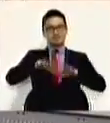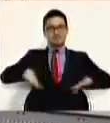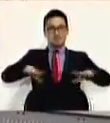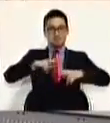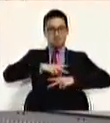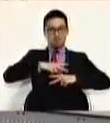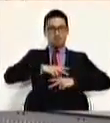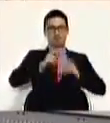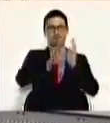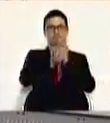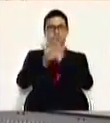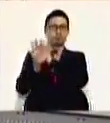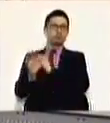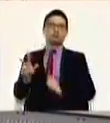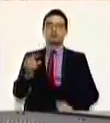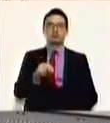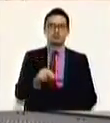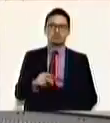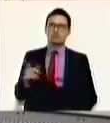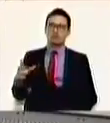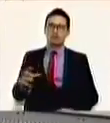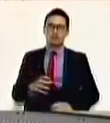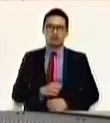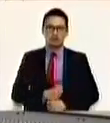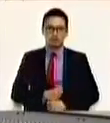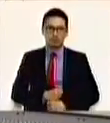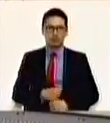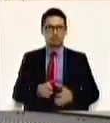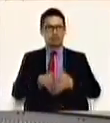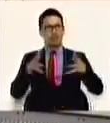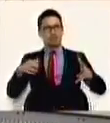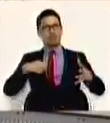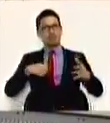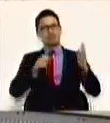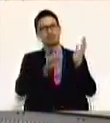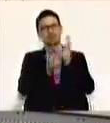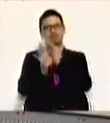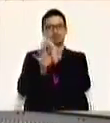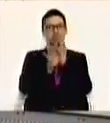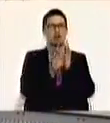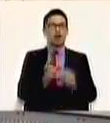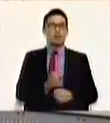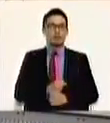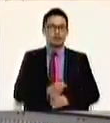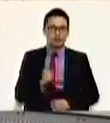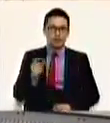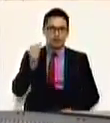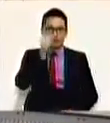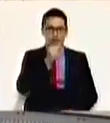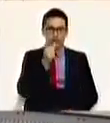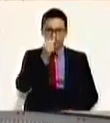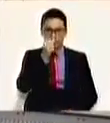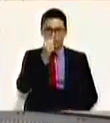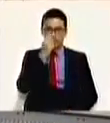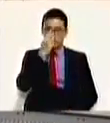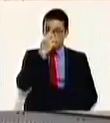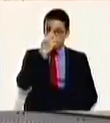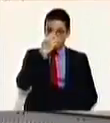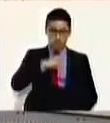nativos y que padecen hambre, doctor Aston, en medio de grandes plantaciones. Esto no es una